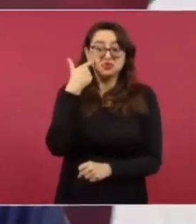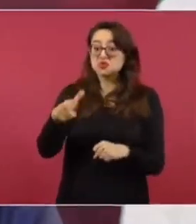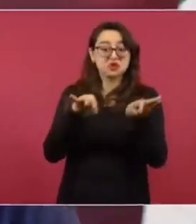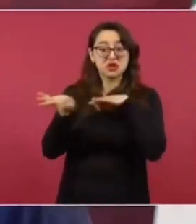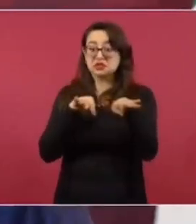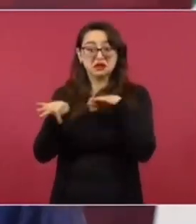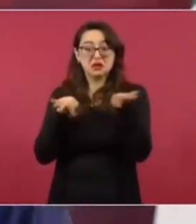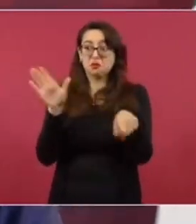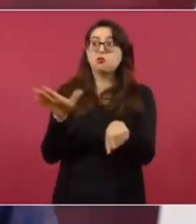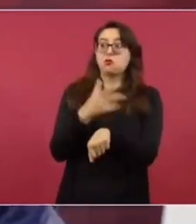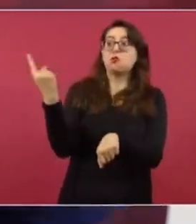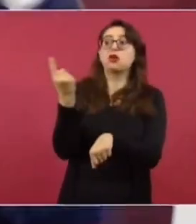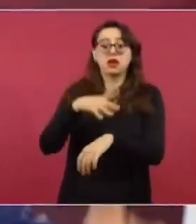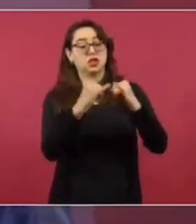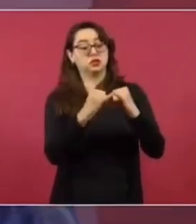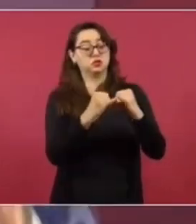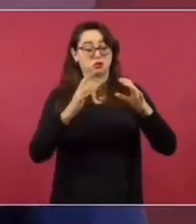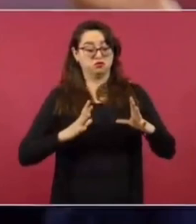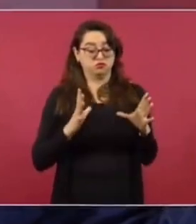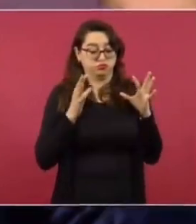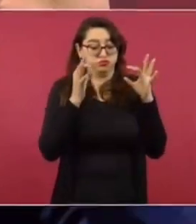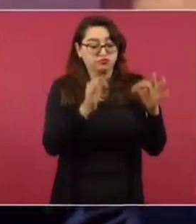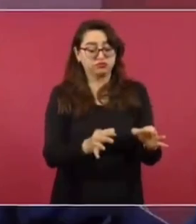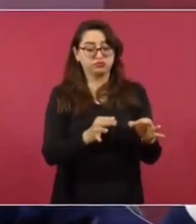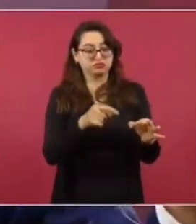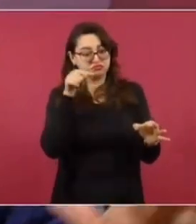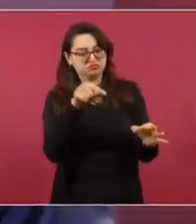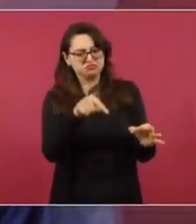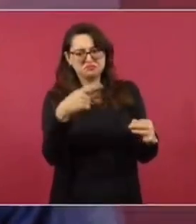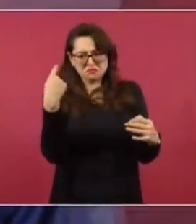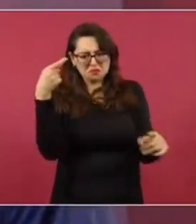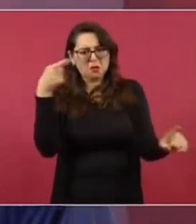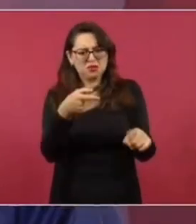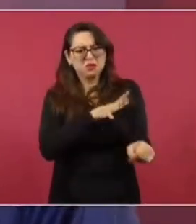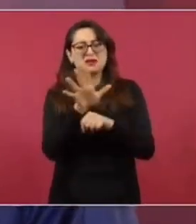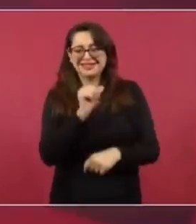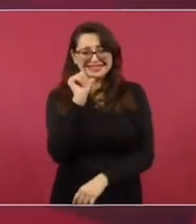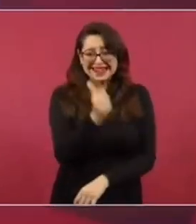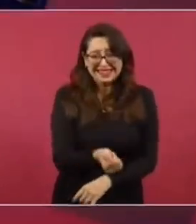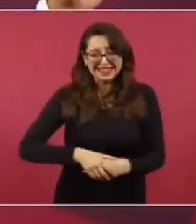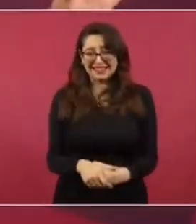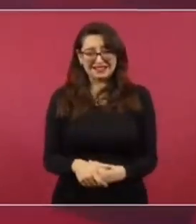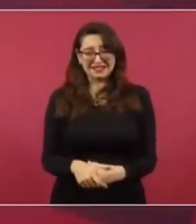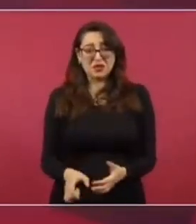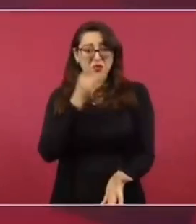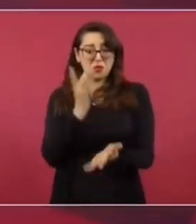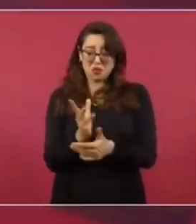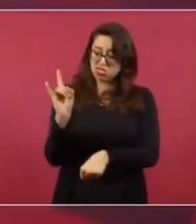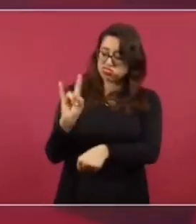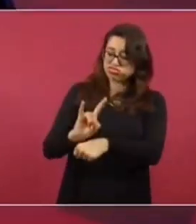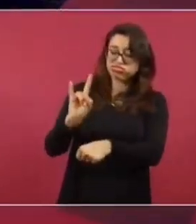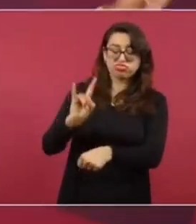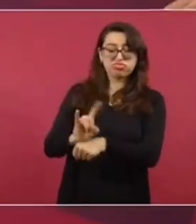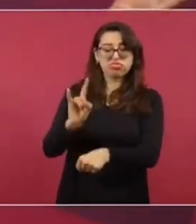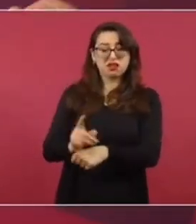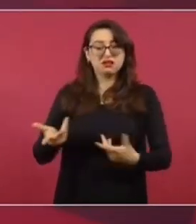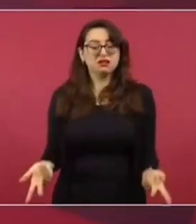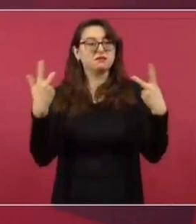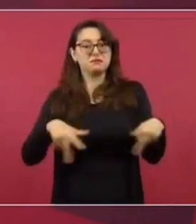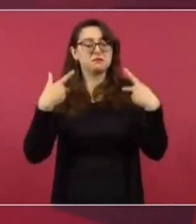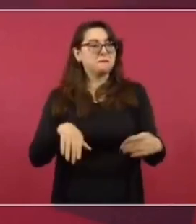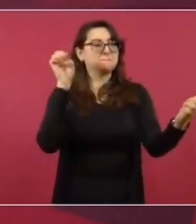organismos buenos para nada, que se crearon solo para simular de que se combatía la corrupción, para engañar al